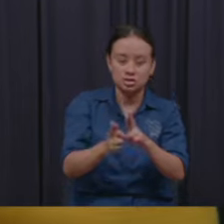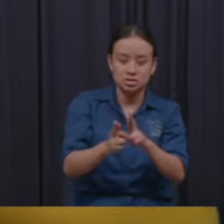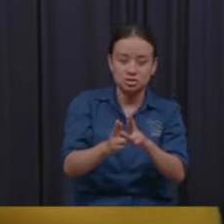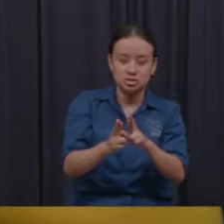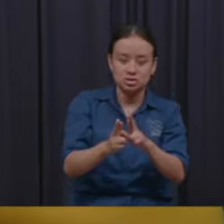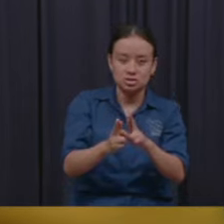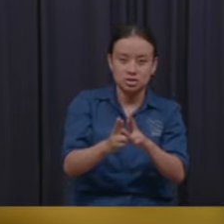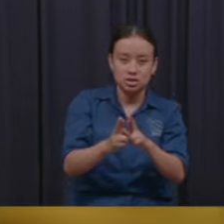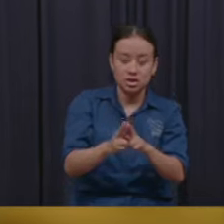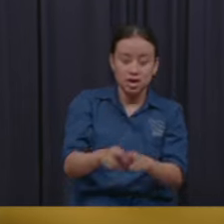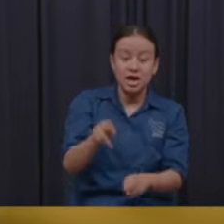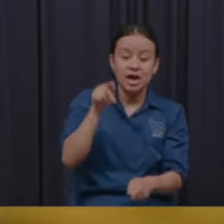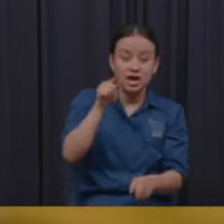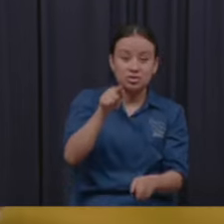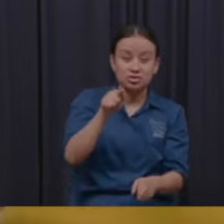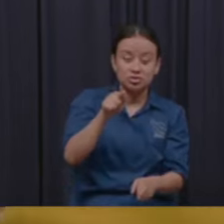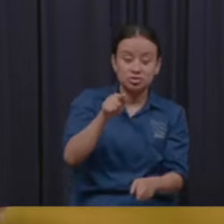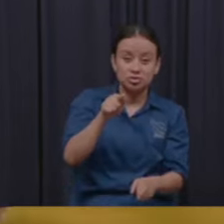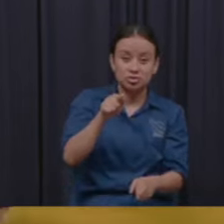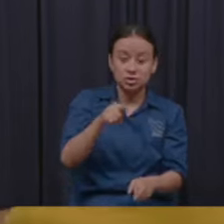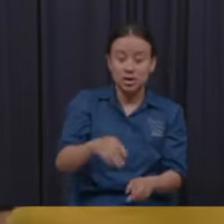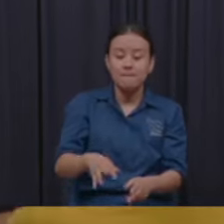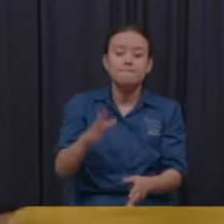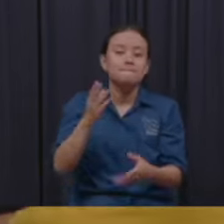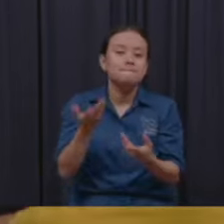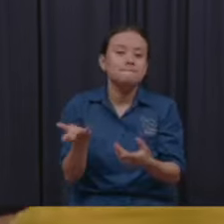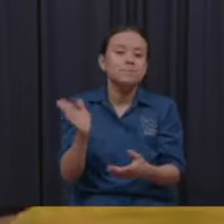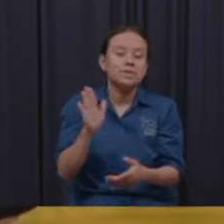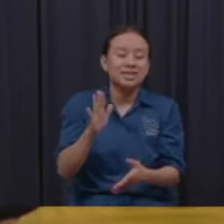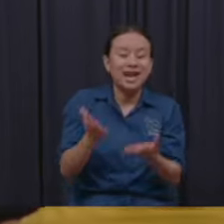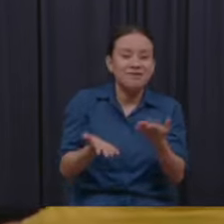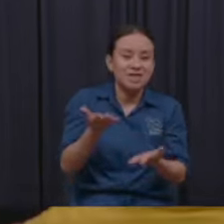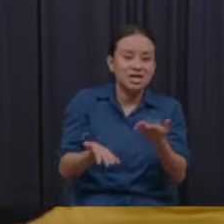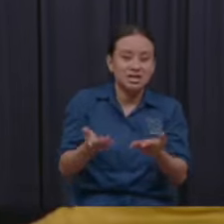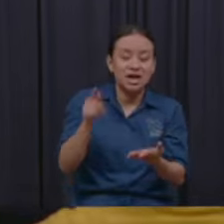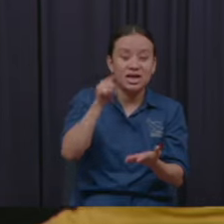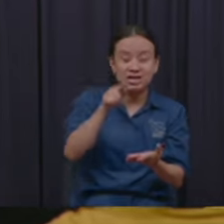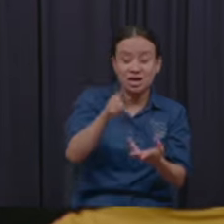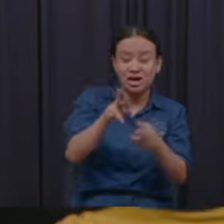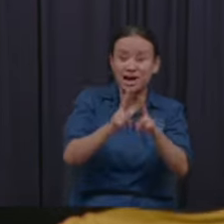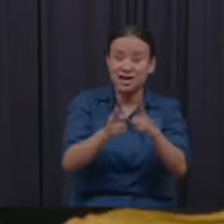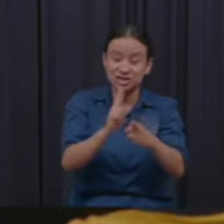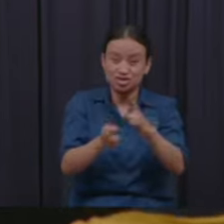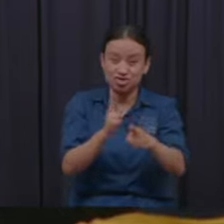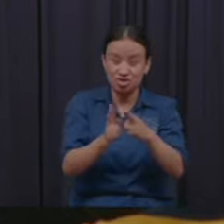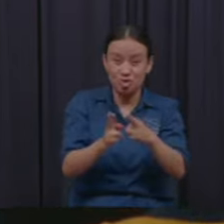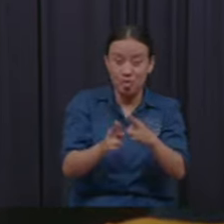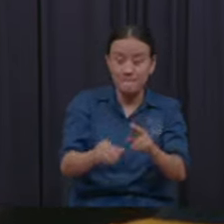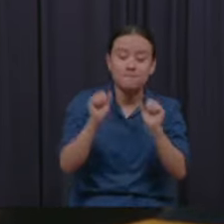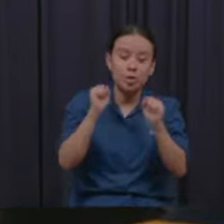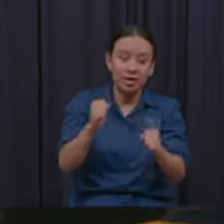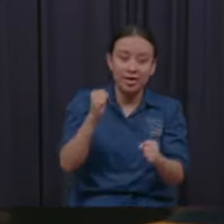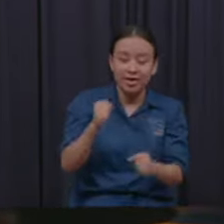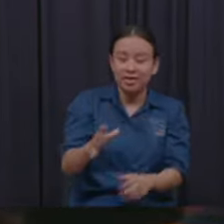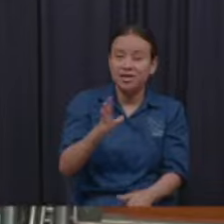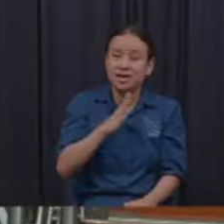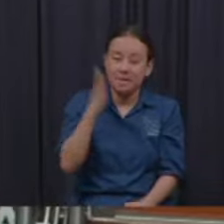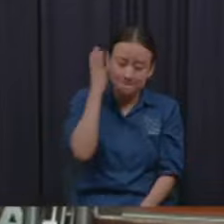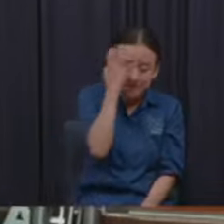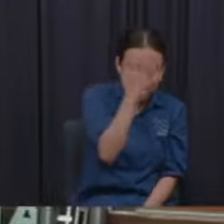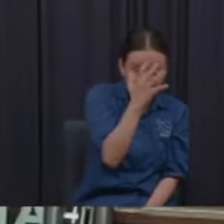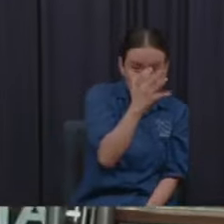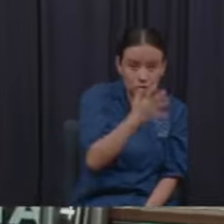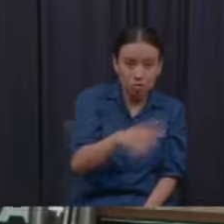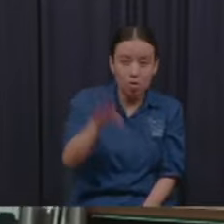Y no quiere ahí espíritus inmundos en su casa, cuando el pecado es la carroña que atrae a los espíritus